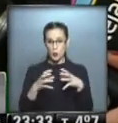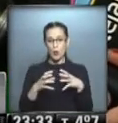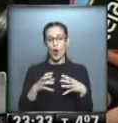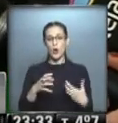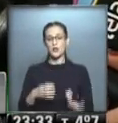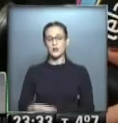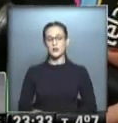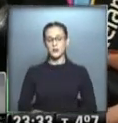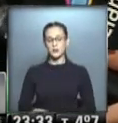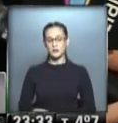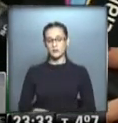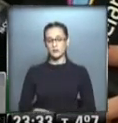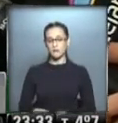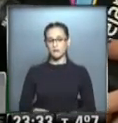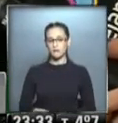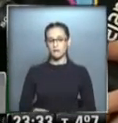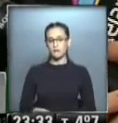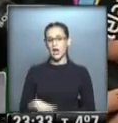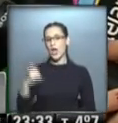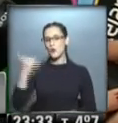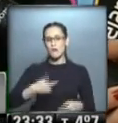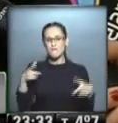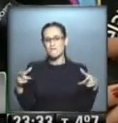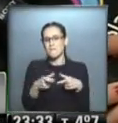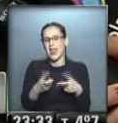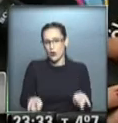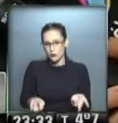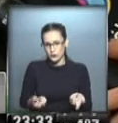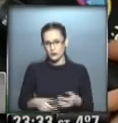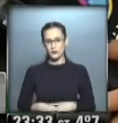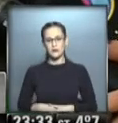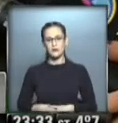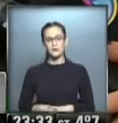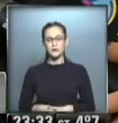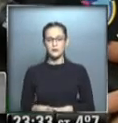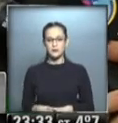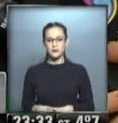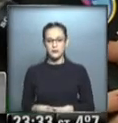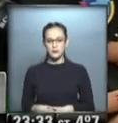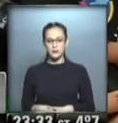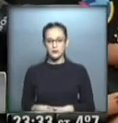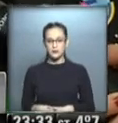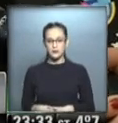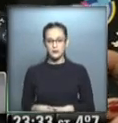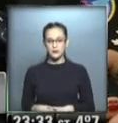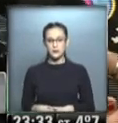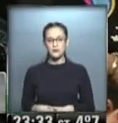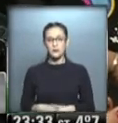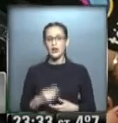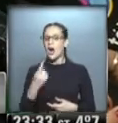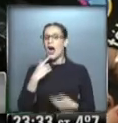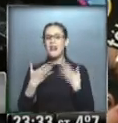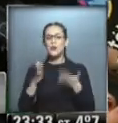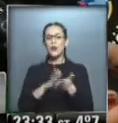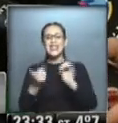la primera minoría y tiene la fortaleza de ser la primera minoría. He escuchado otros que dicen que hay que hablar de la transición. Acá no hay ninguna transición. ¿En